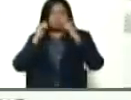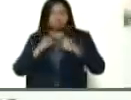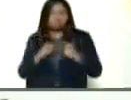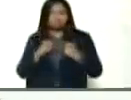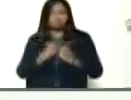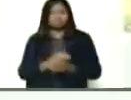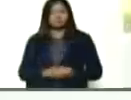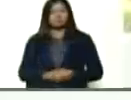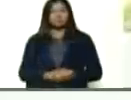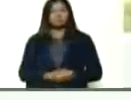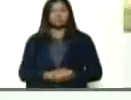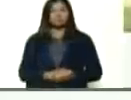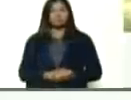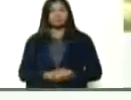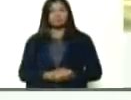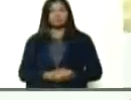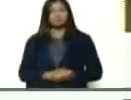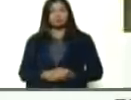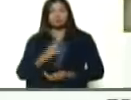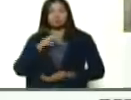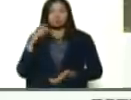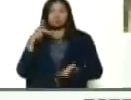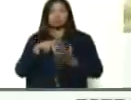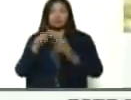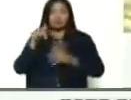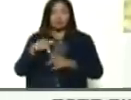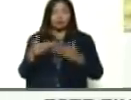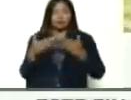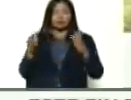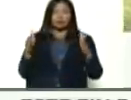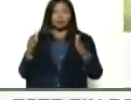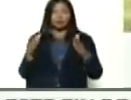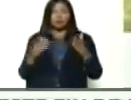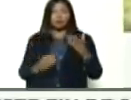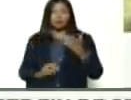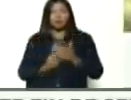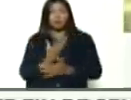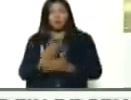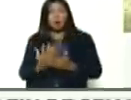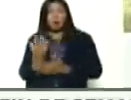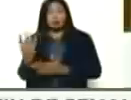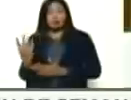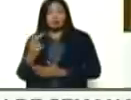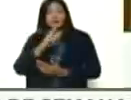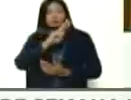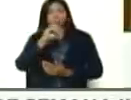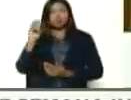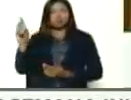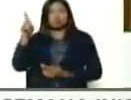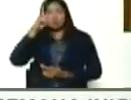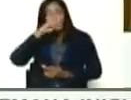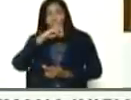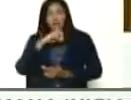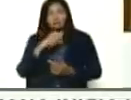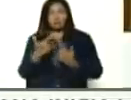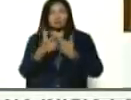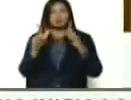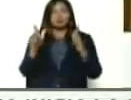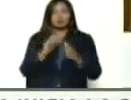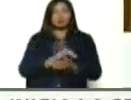y bueno estamos aquí inaugurando un jardín bicentenario un jardín de los libertadores